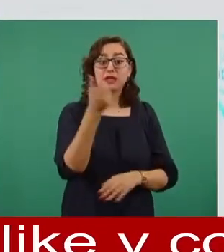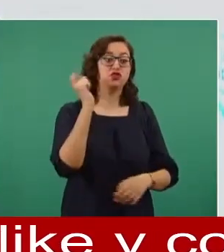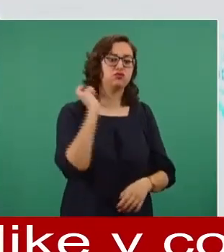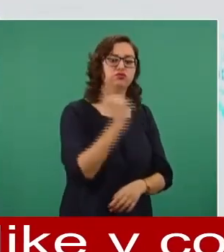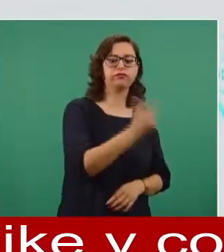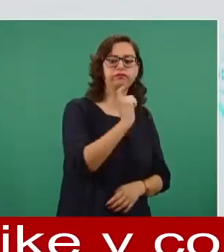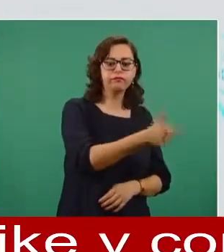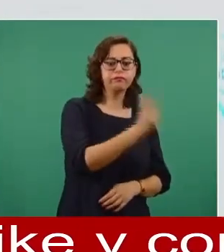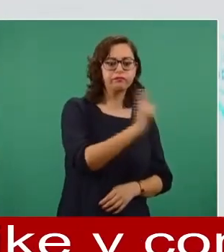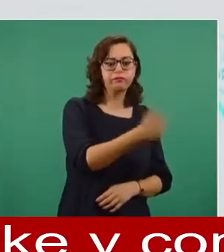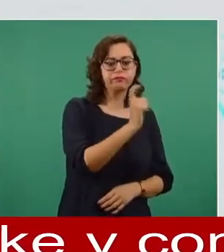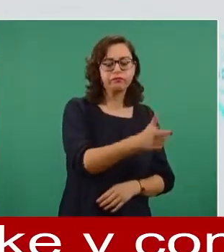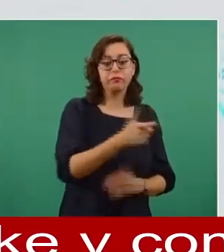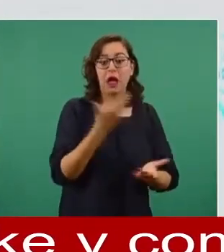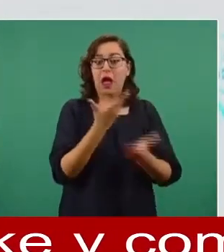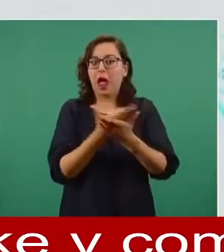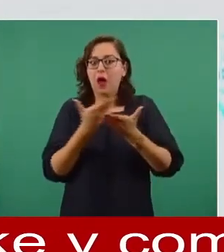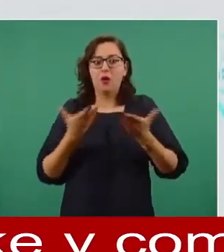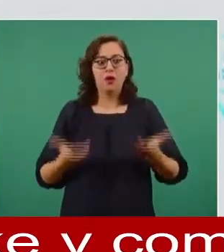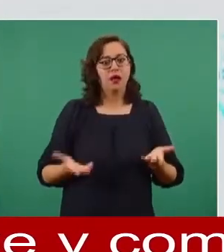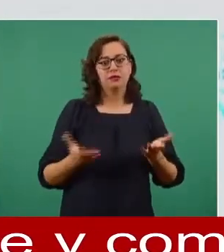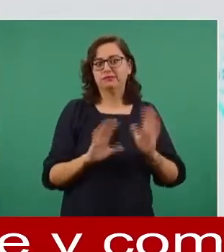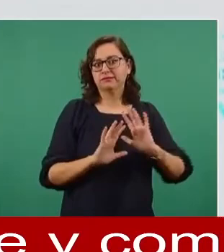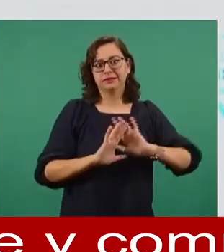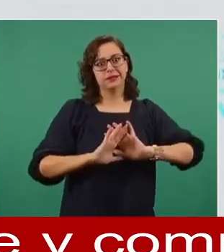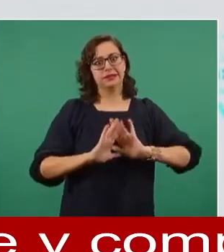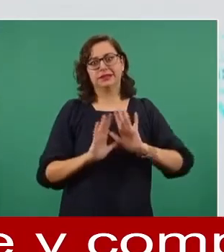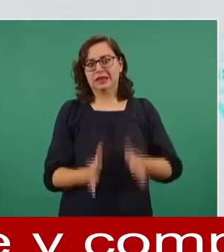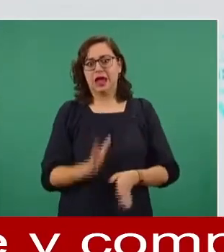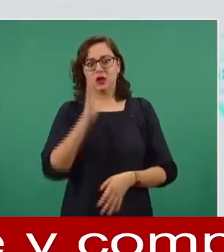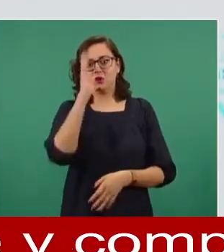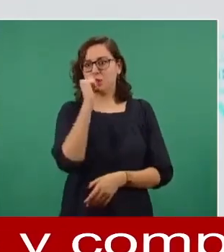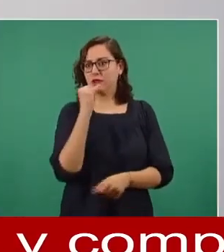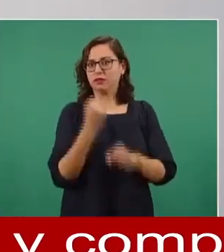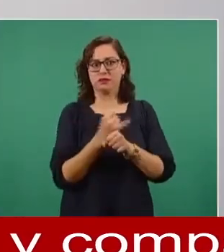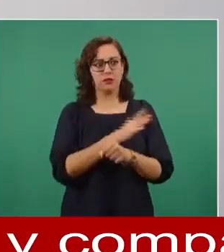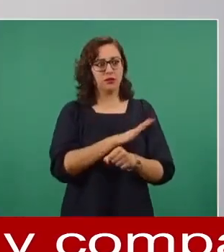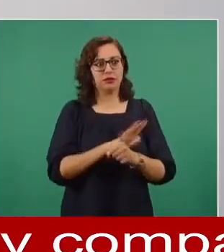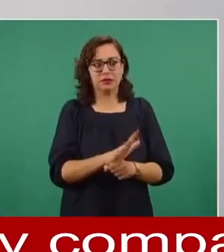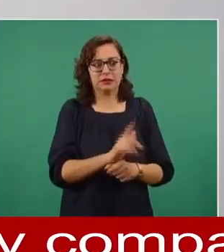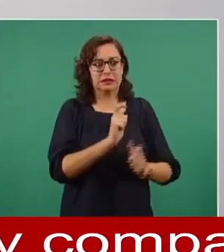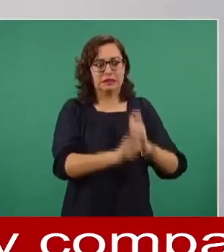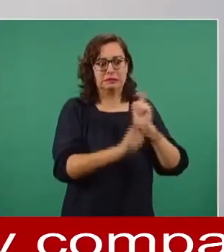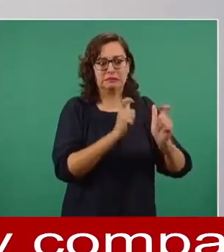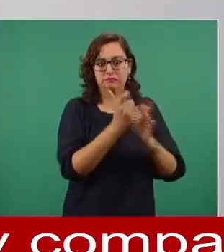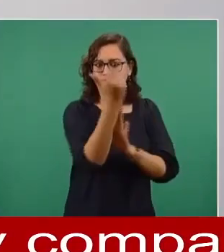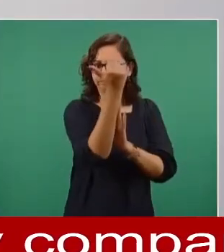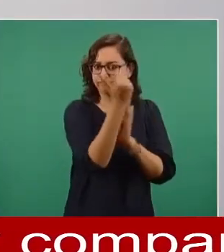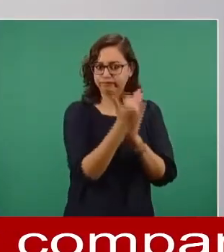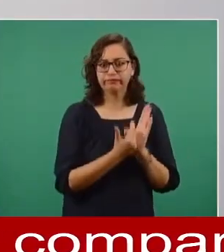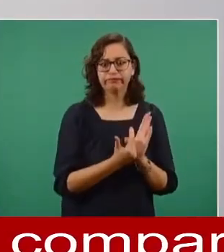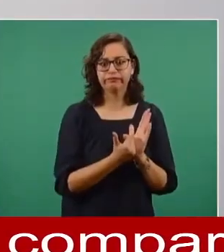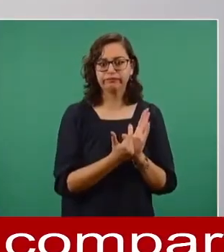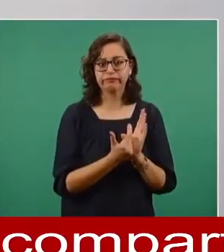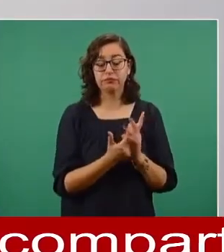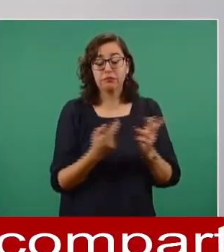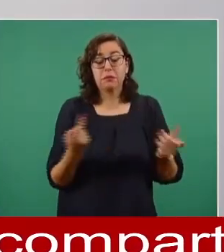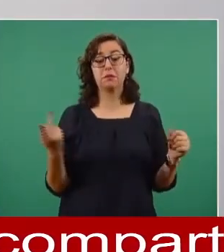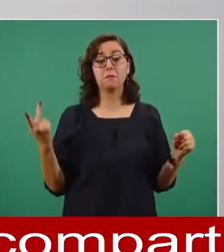y que ahora ya no les pueden pagar eso. Conozco casos de que como ya no